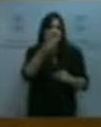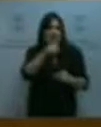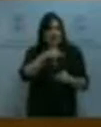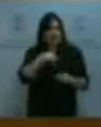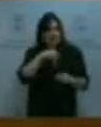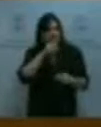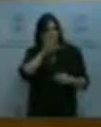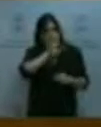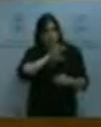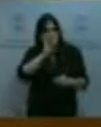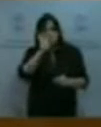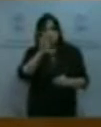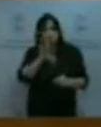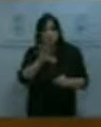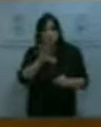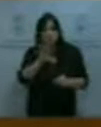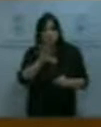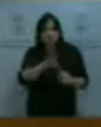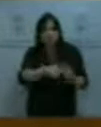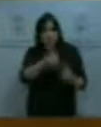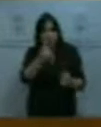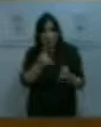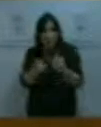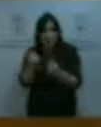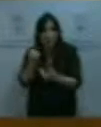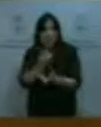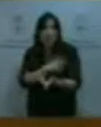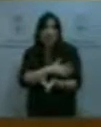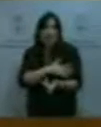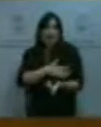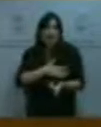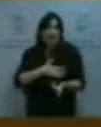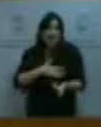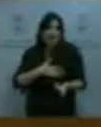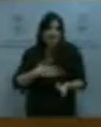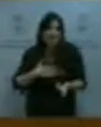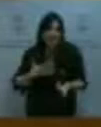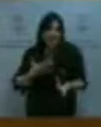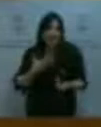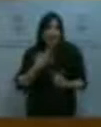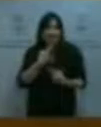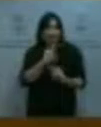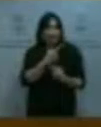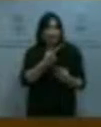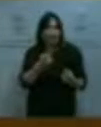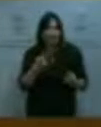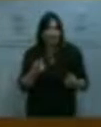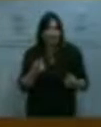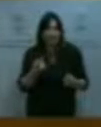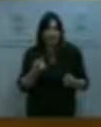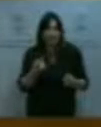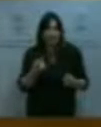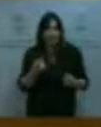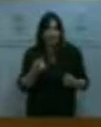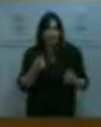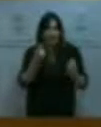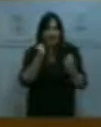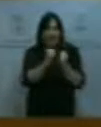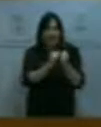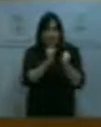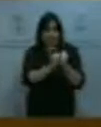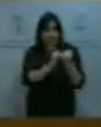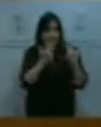quienes pretenden decir que se acabó el carbón, y me estoy refiriendo al grupo